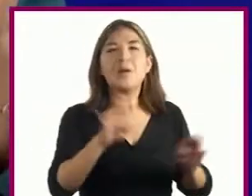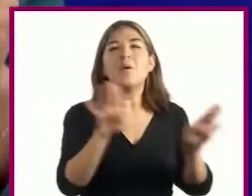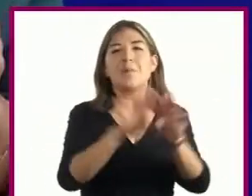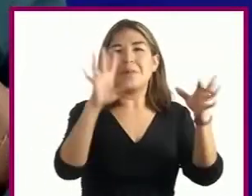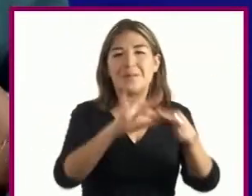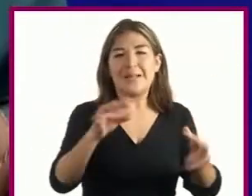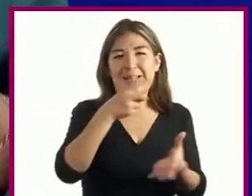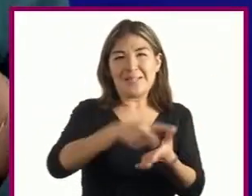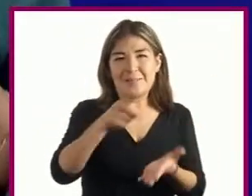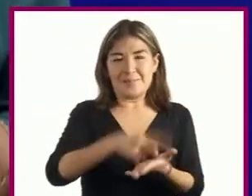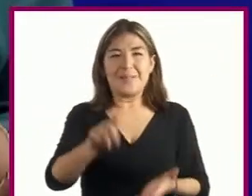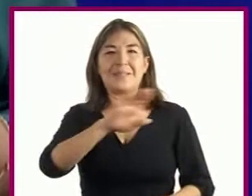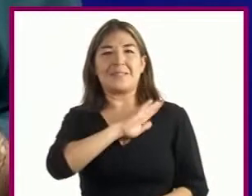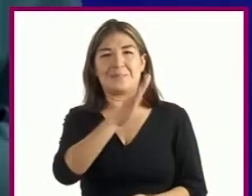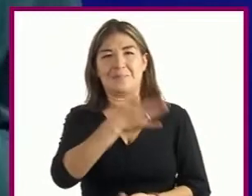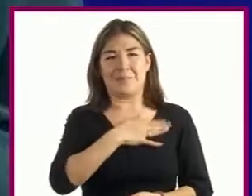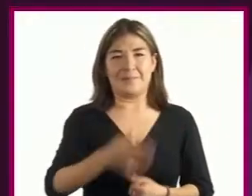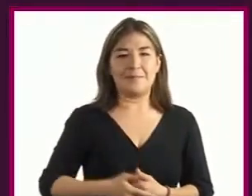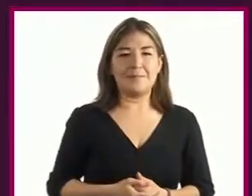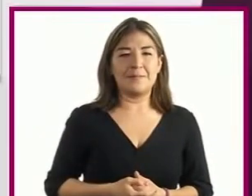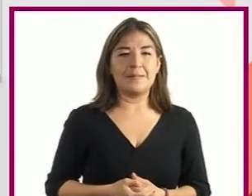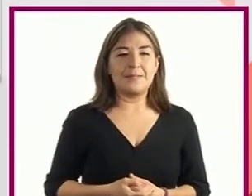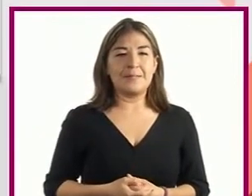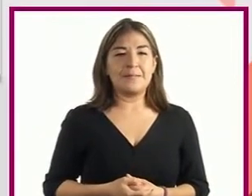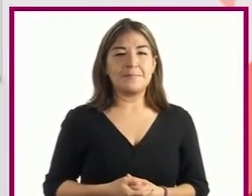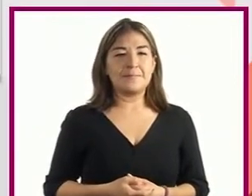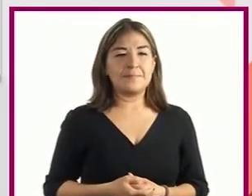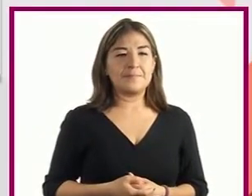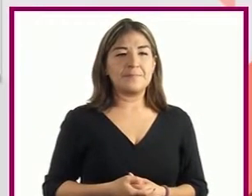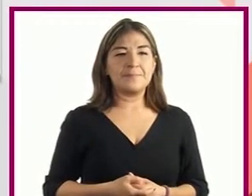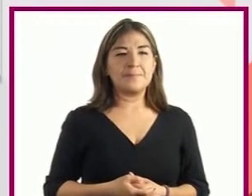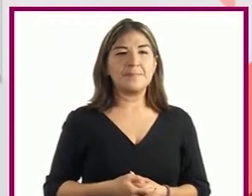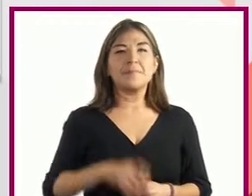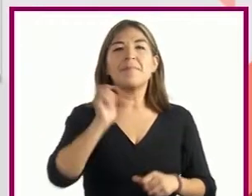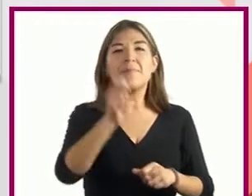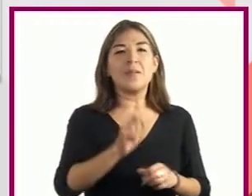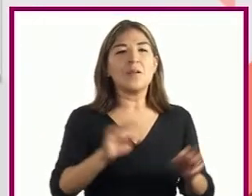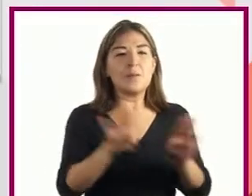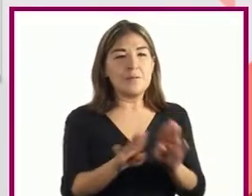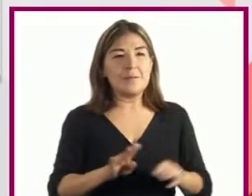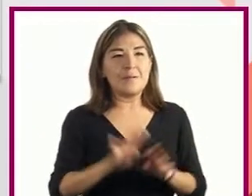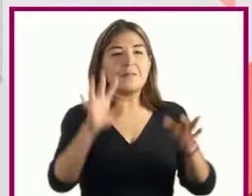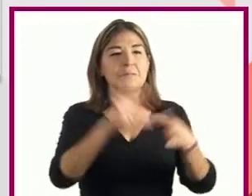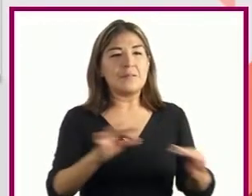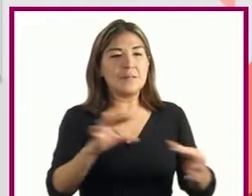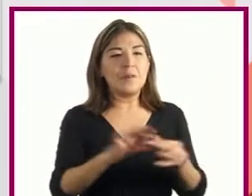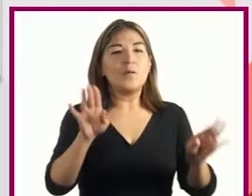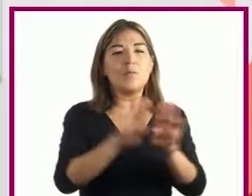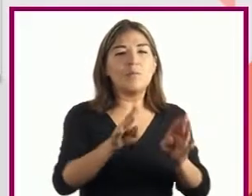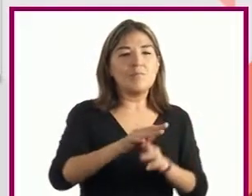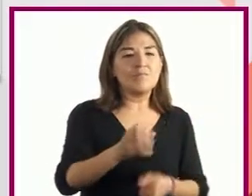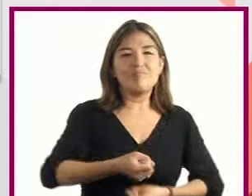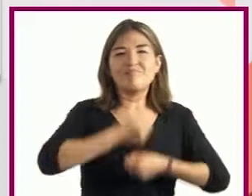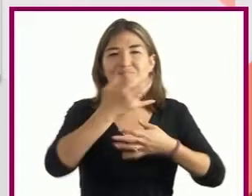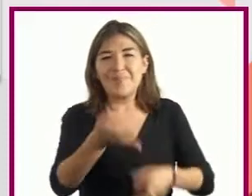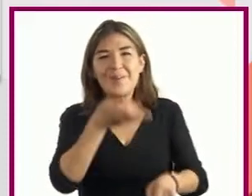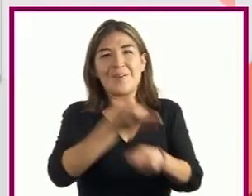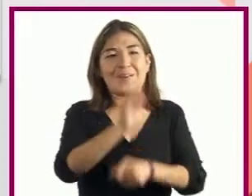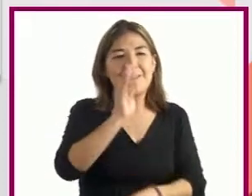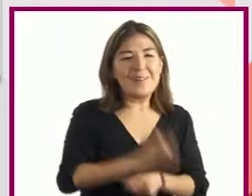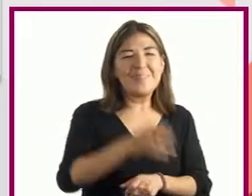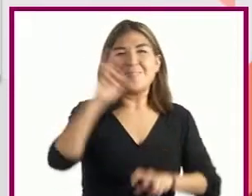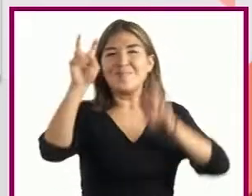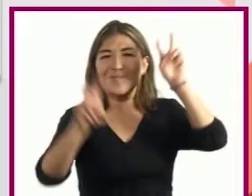el Diccionario de la Lengua Española. Serie de dibujos que constituye un relato cómico, dramático,